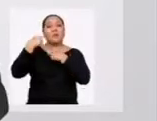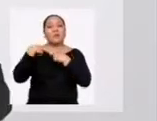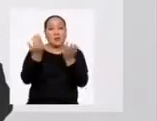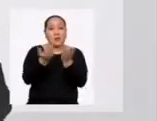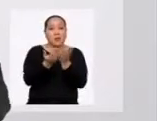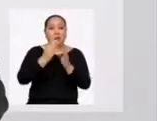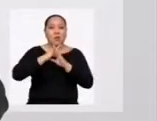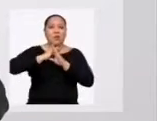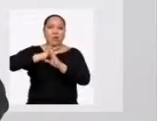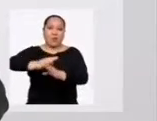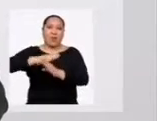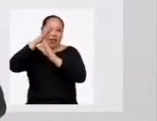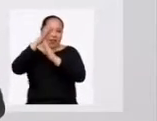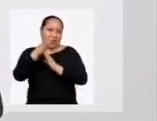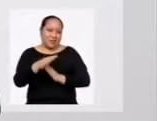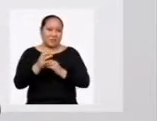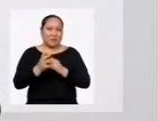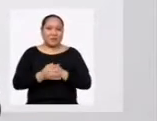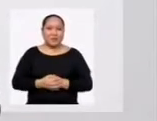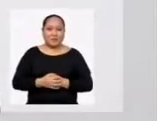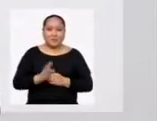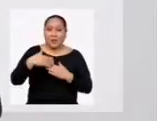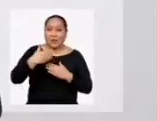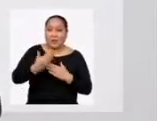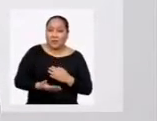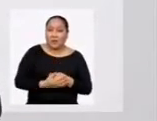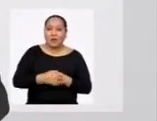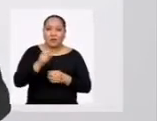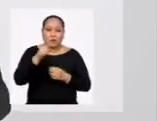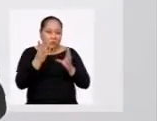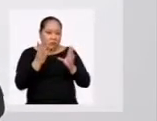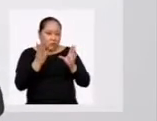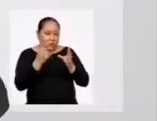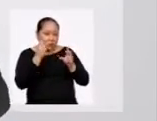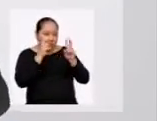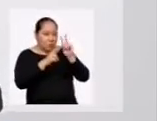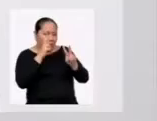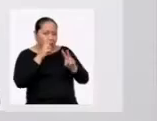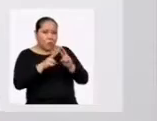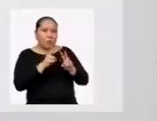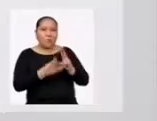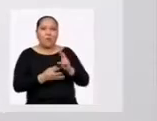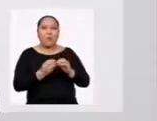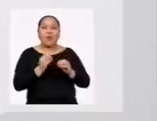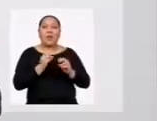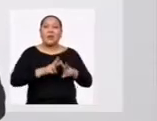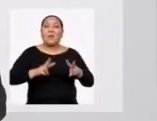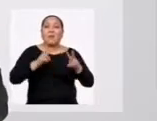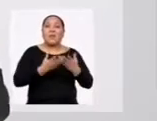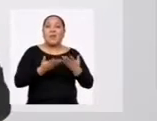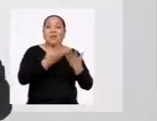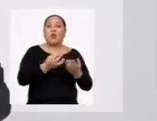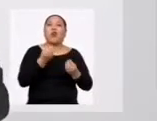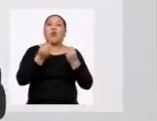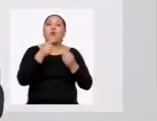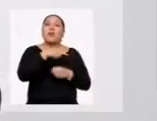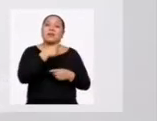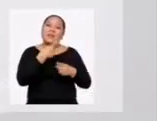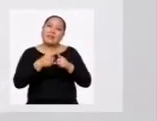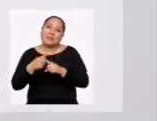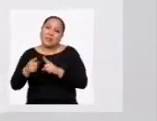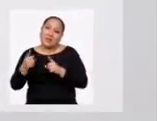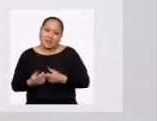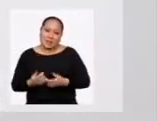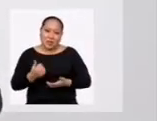para frenar la discriminación. Luego, hace una pequeña valoración sobre cómo estas diferencias nos pueden enriquecer